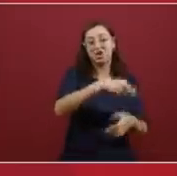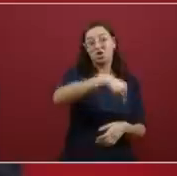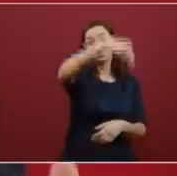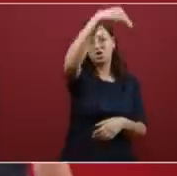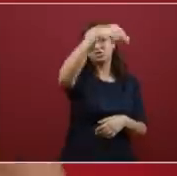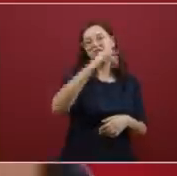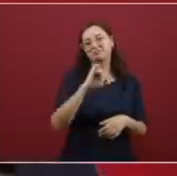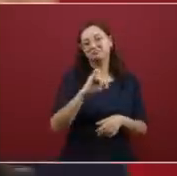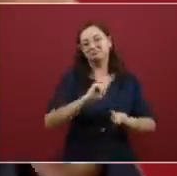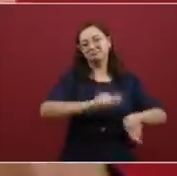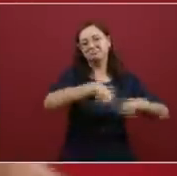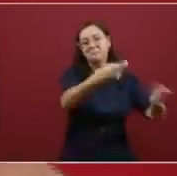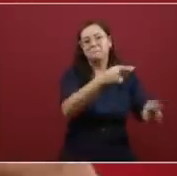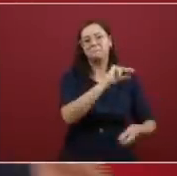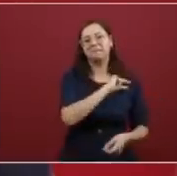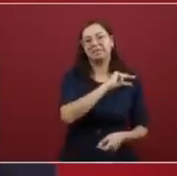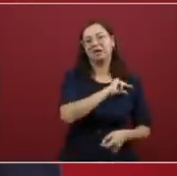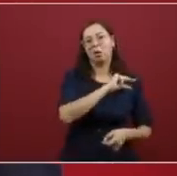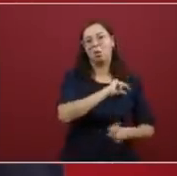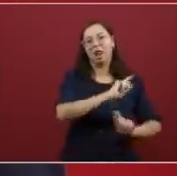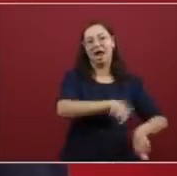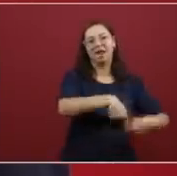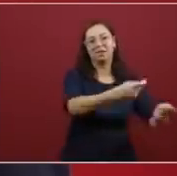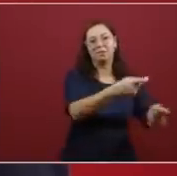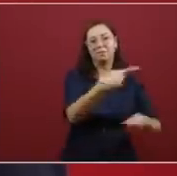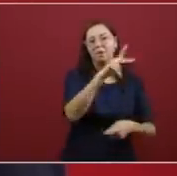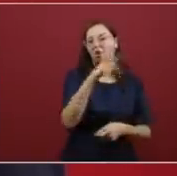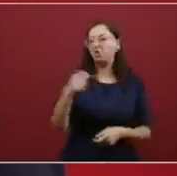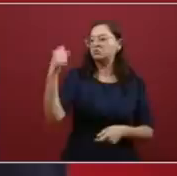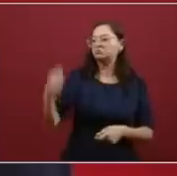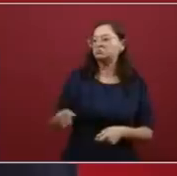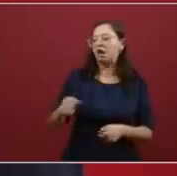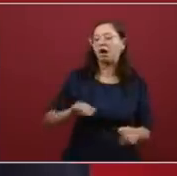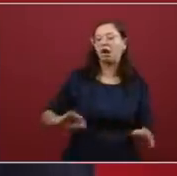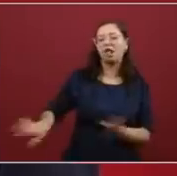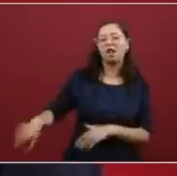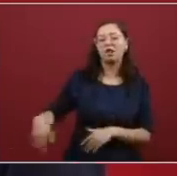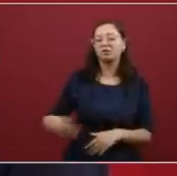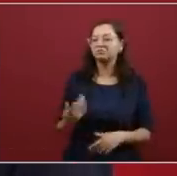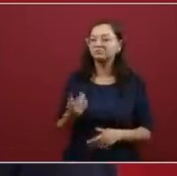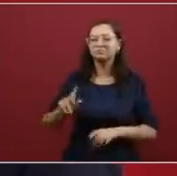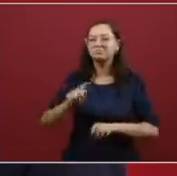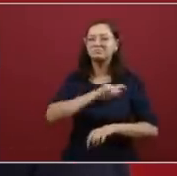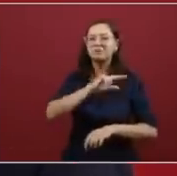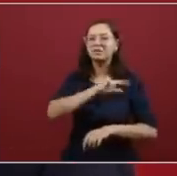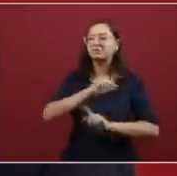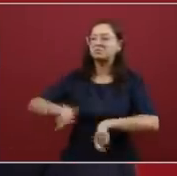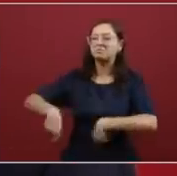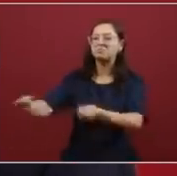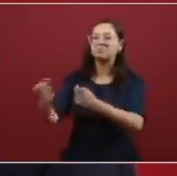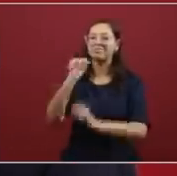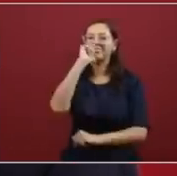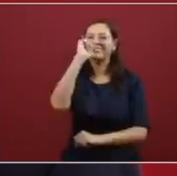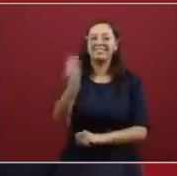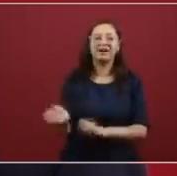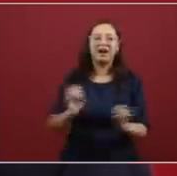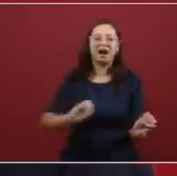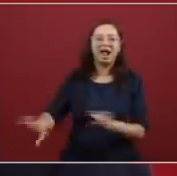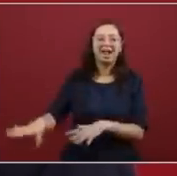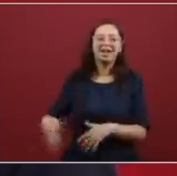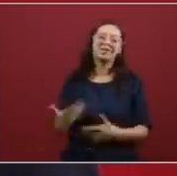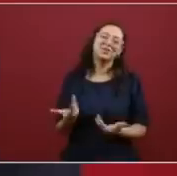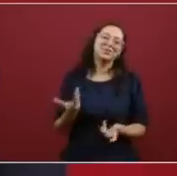Entonces, lo del sureste no lo vieron como negocio, es como lo que sucede con el